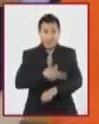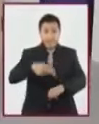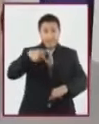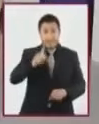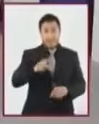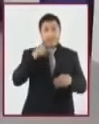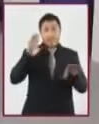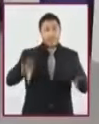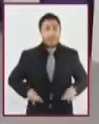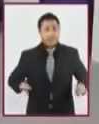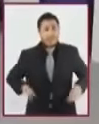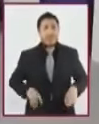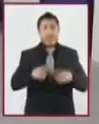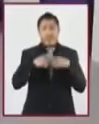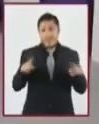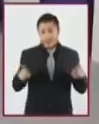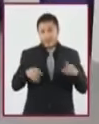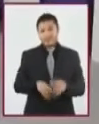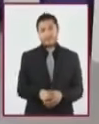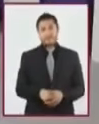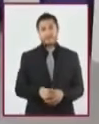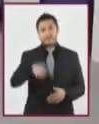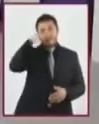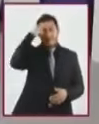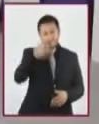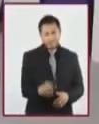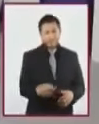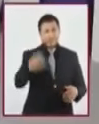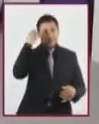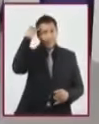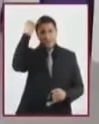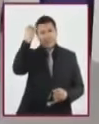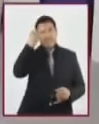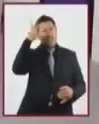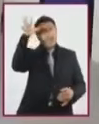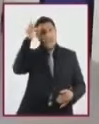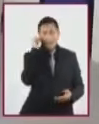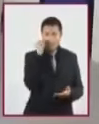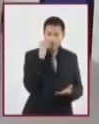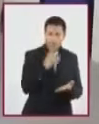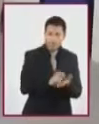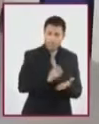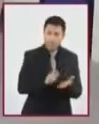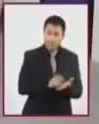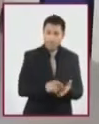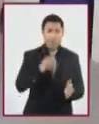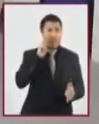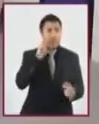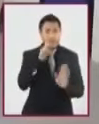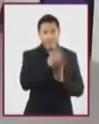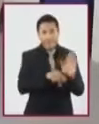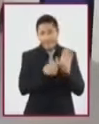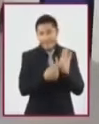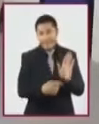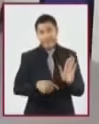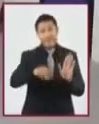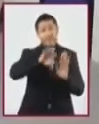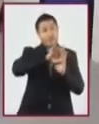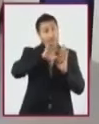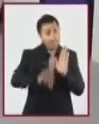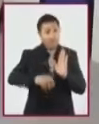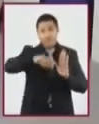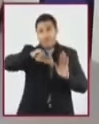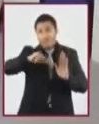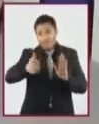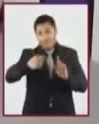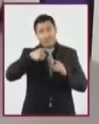características. Para aterrizar mejor estas ideas, veamos el siguiente video en el que nos mostrarán otro